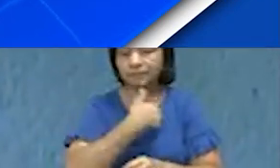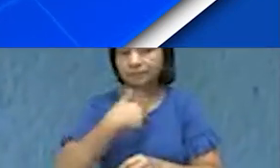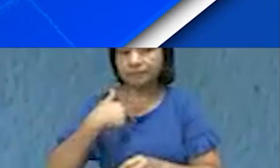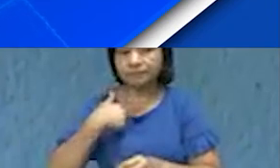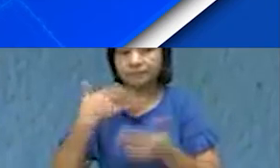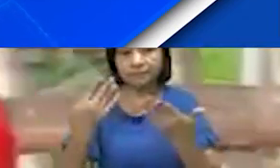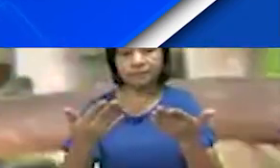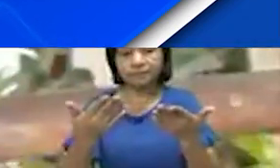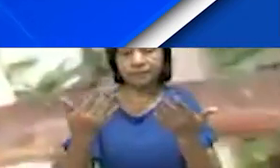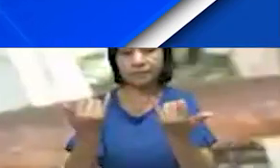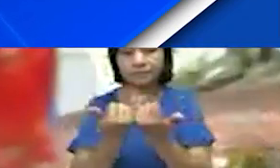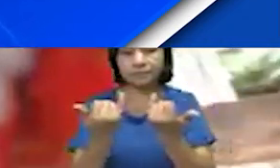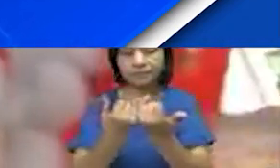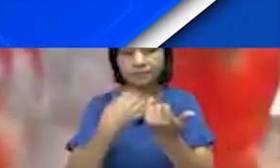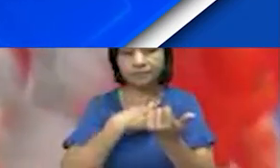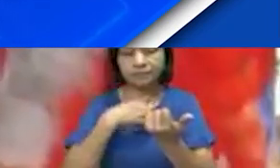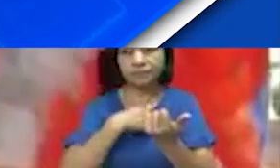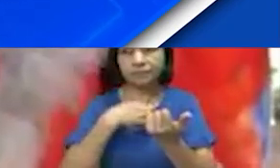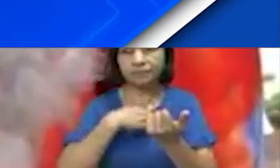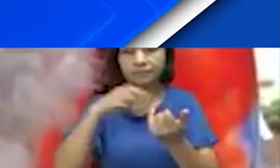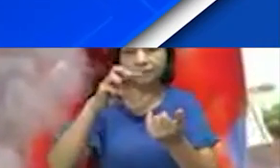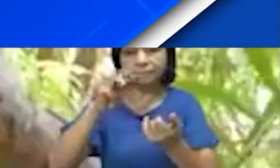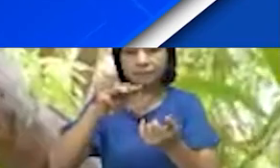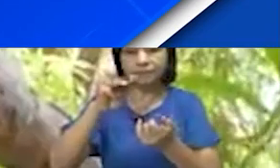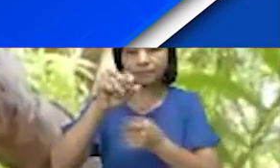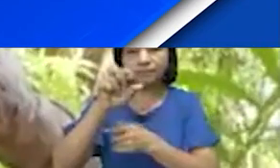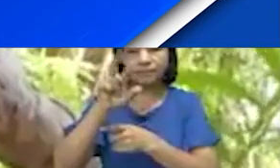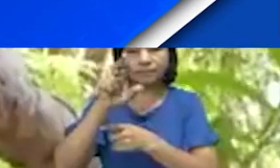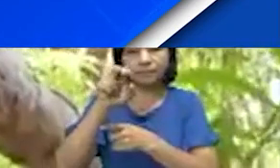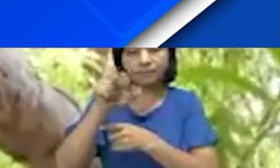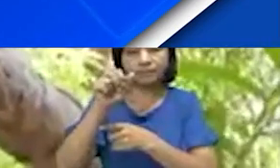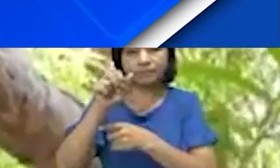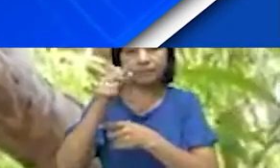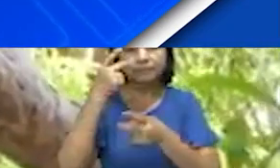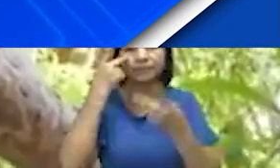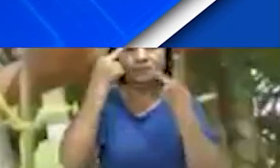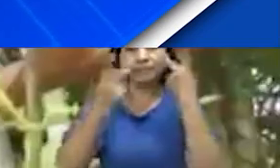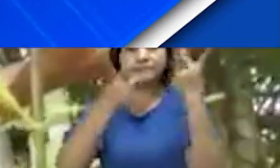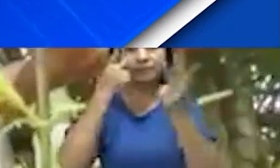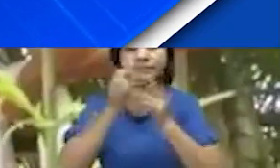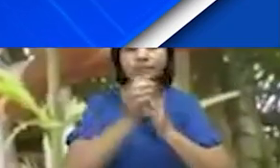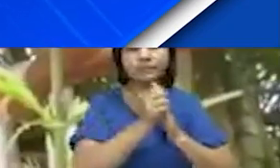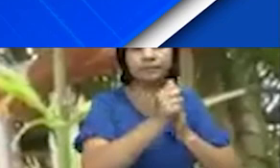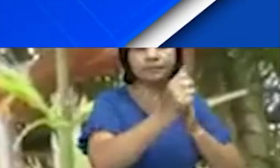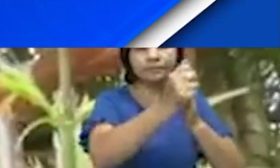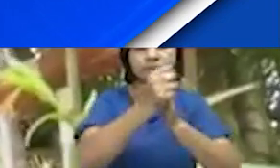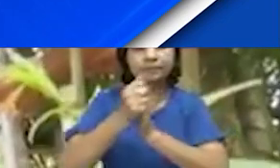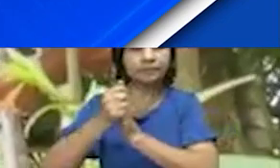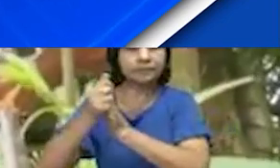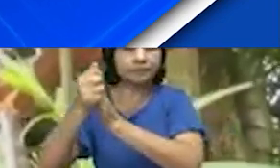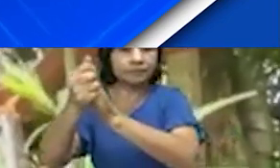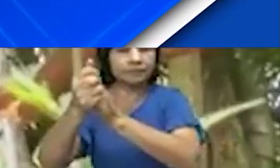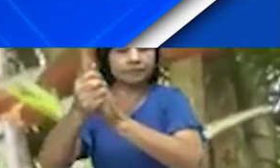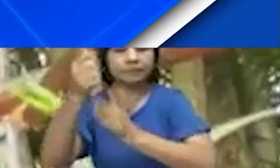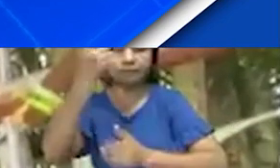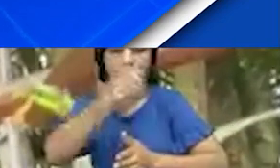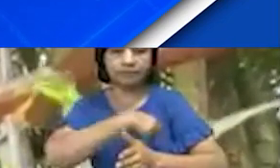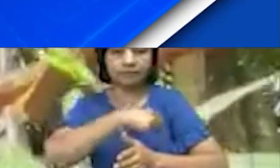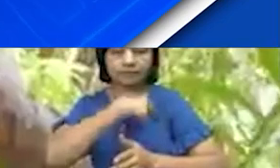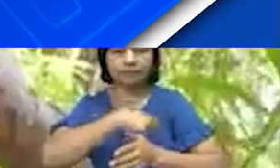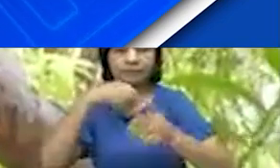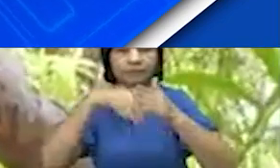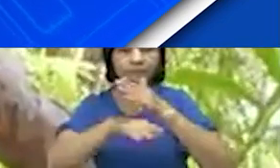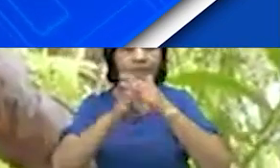la parte de nuestros servicios de visitas guiadas para cuando vienen las escuelas